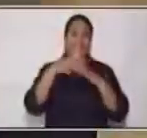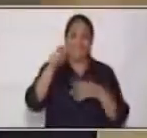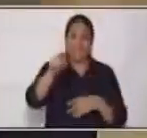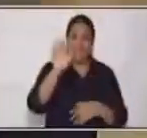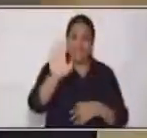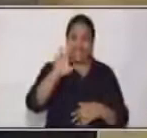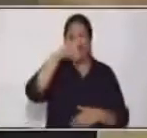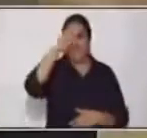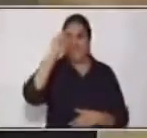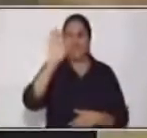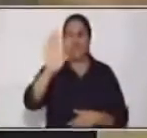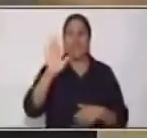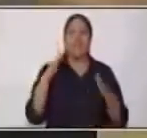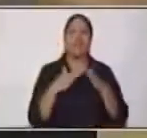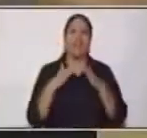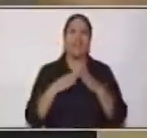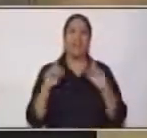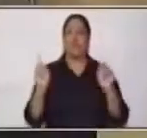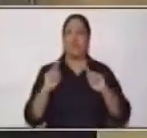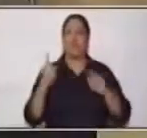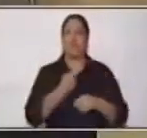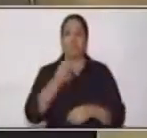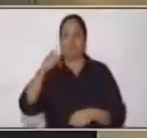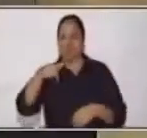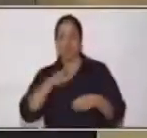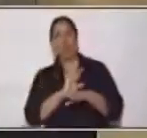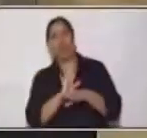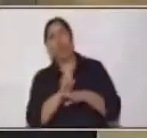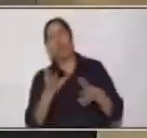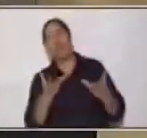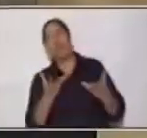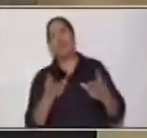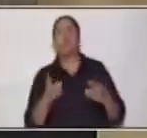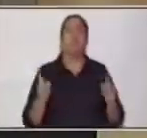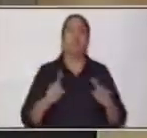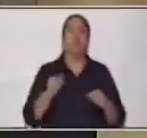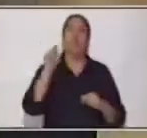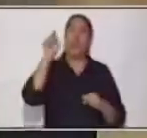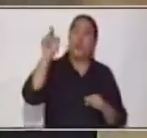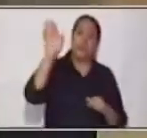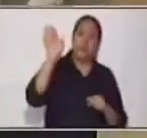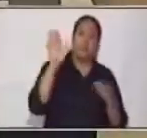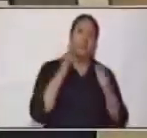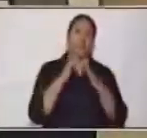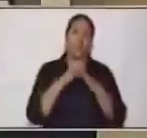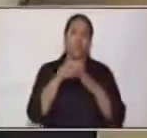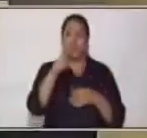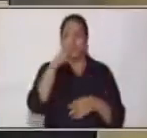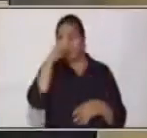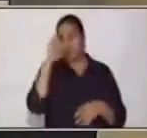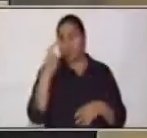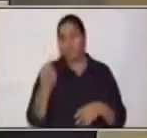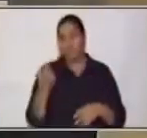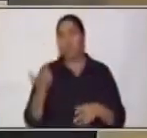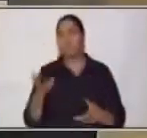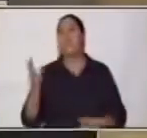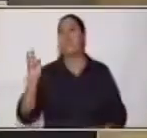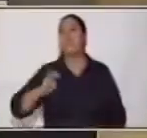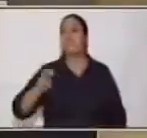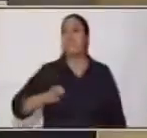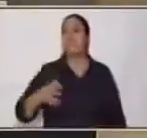Sí. Sí. No solamente por acá ni por allá, sino también ahí donde estás tú. Y es necesario